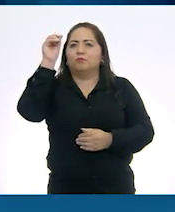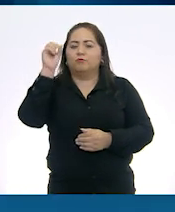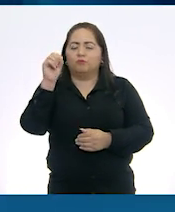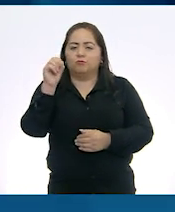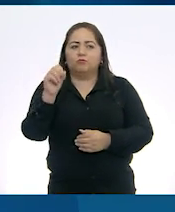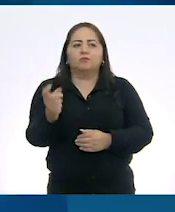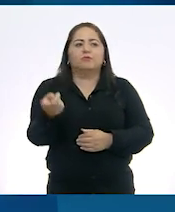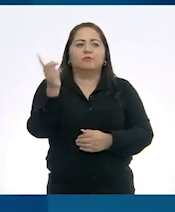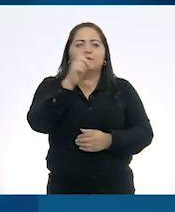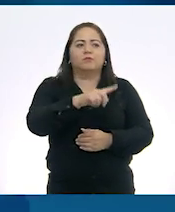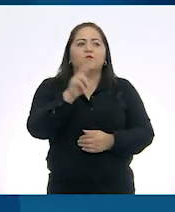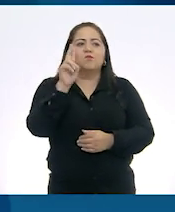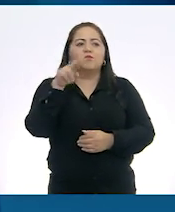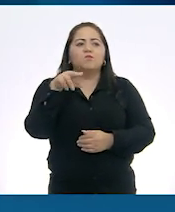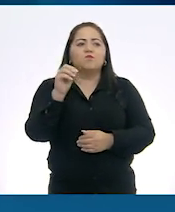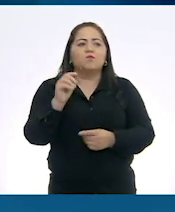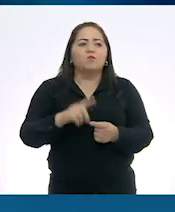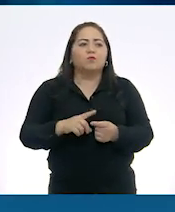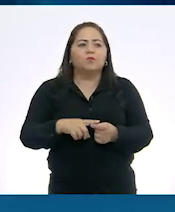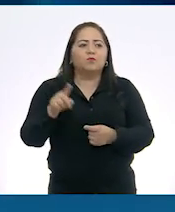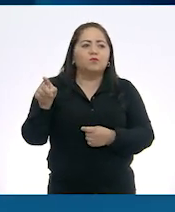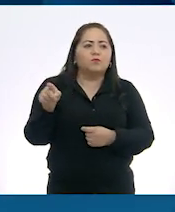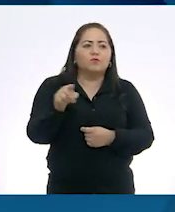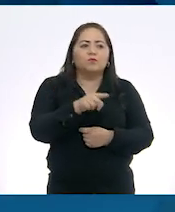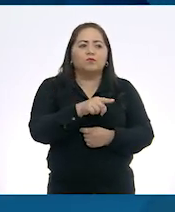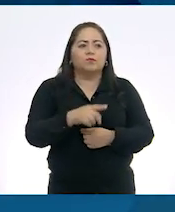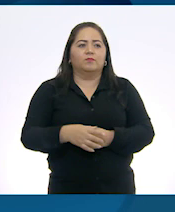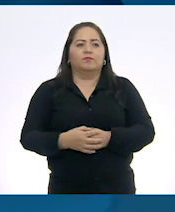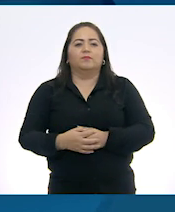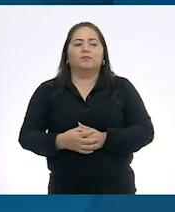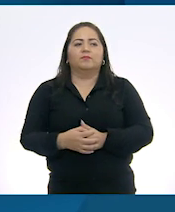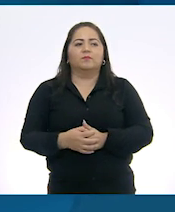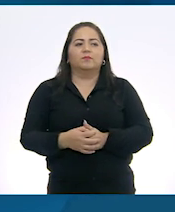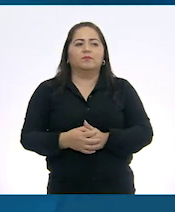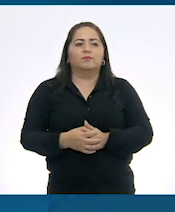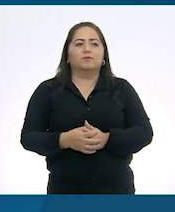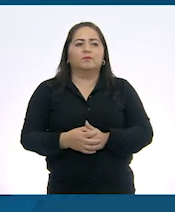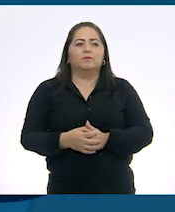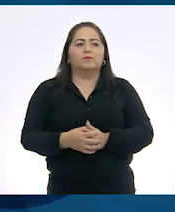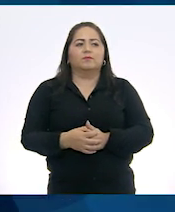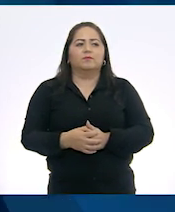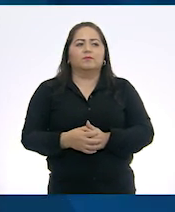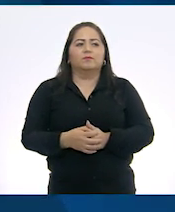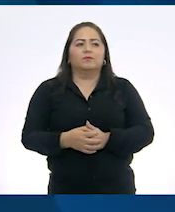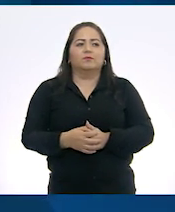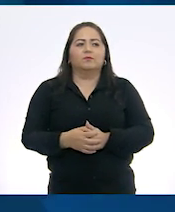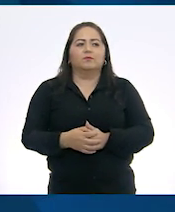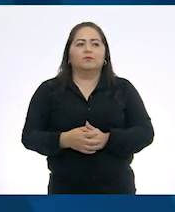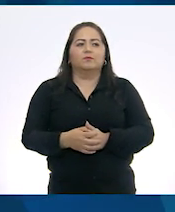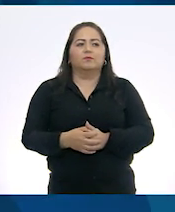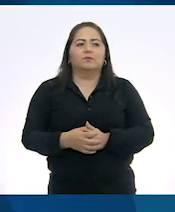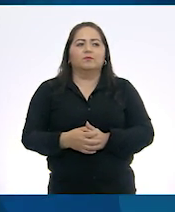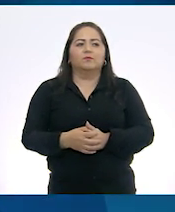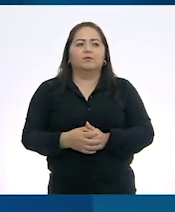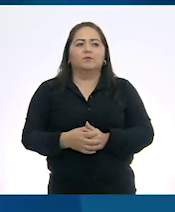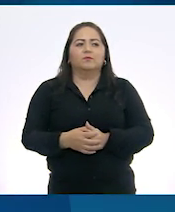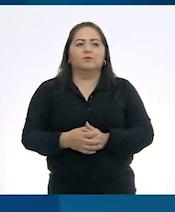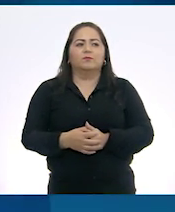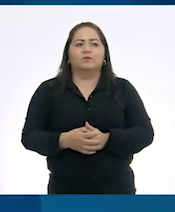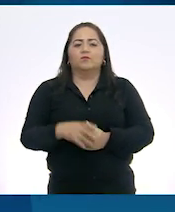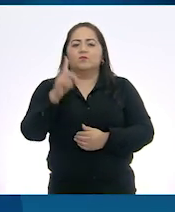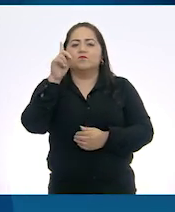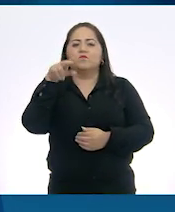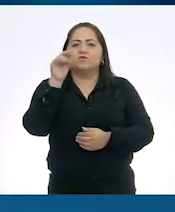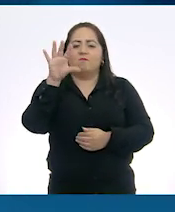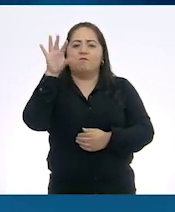y